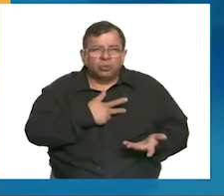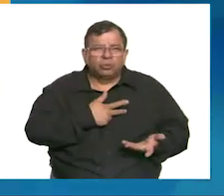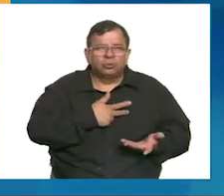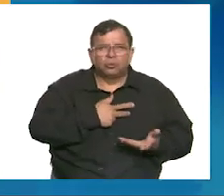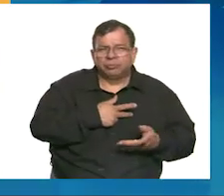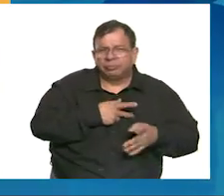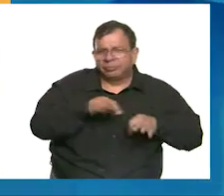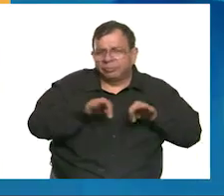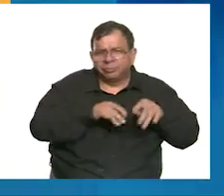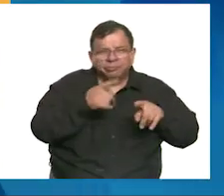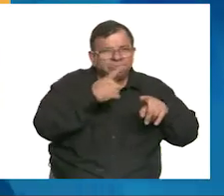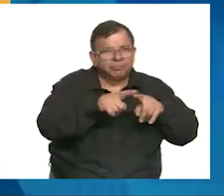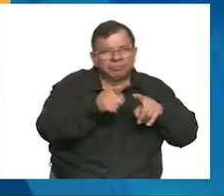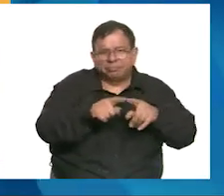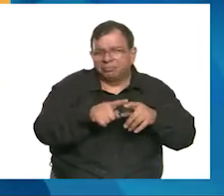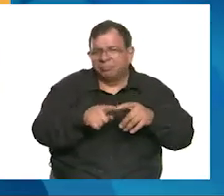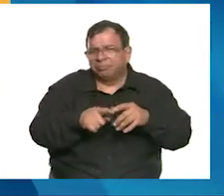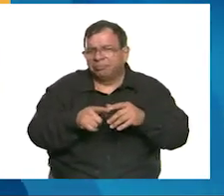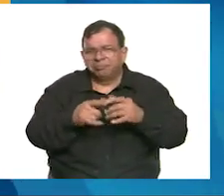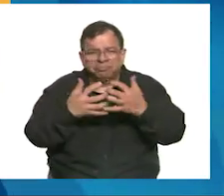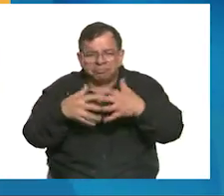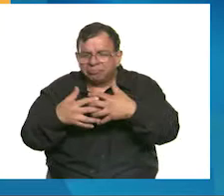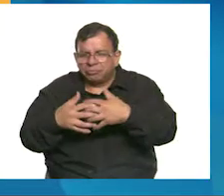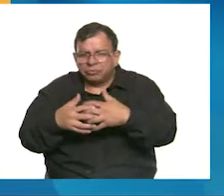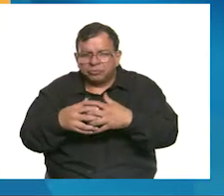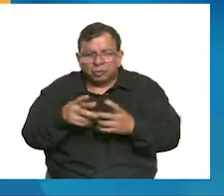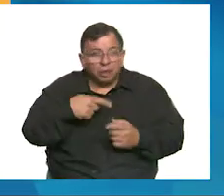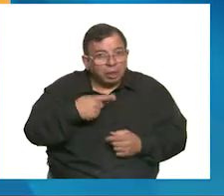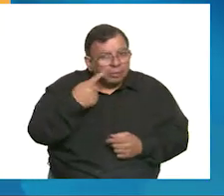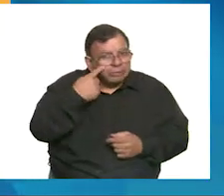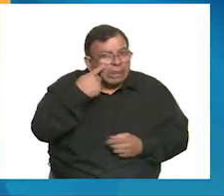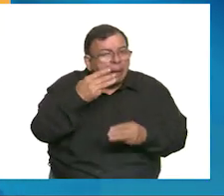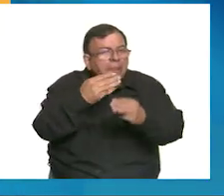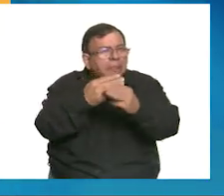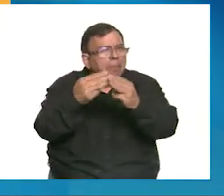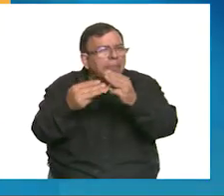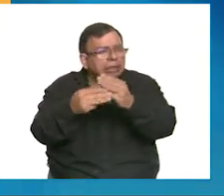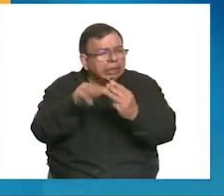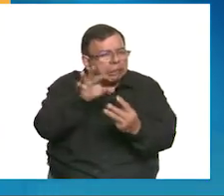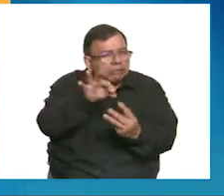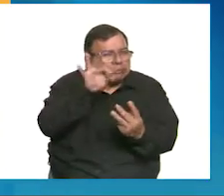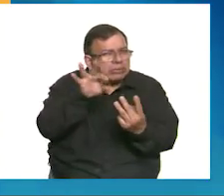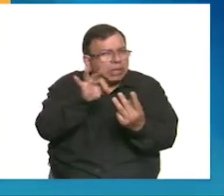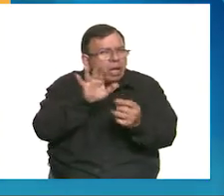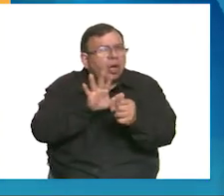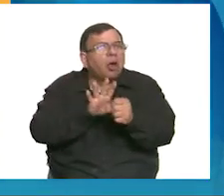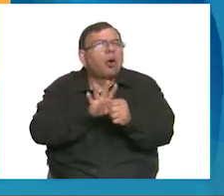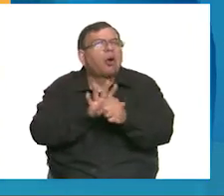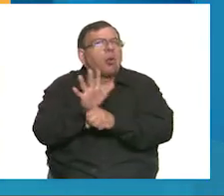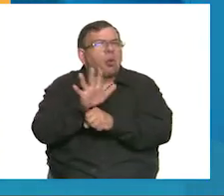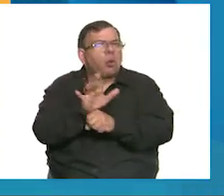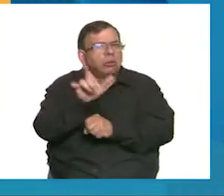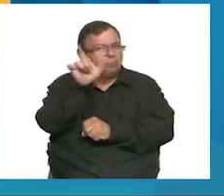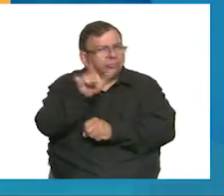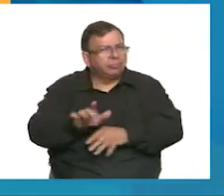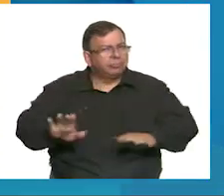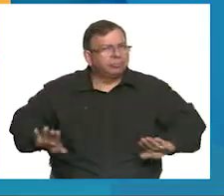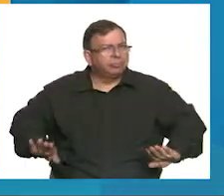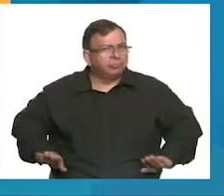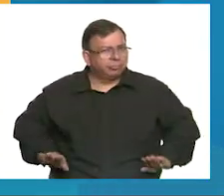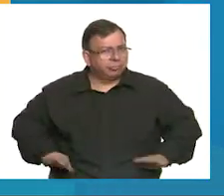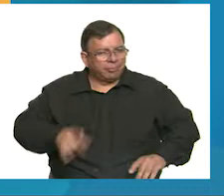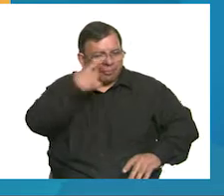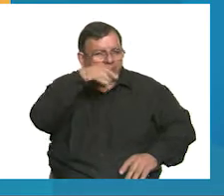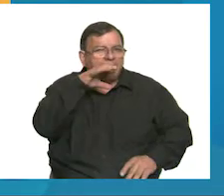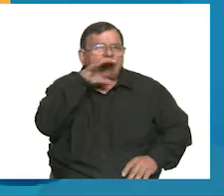trabajamos en diferentes industrias, vamos a elegir muy bien los materiales dependiendo de qué propiedades queremos de cómo respondan al